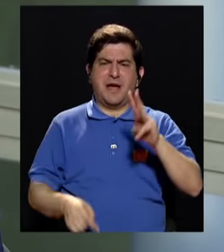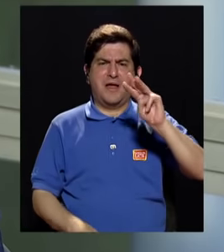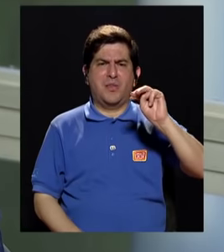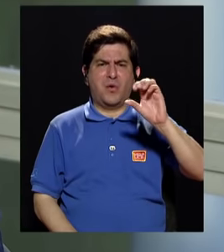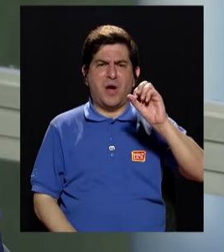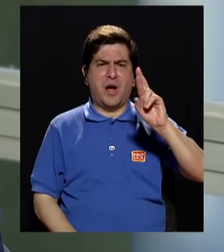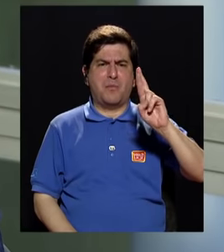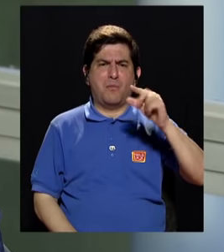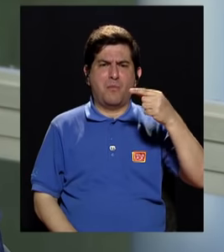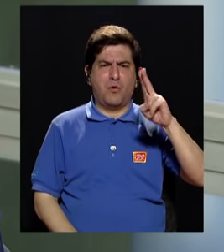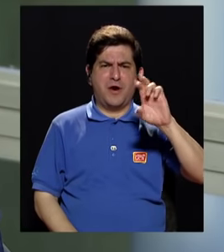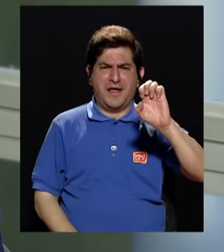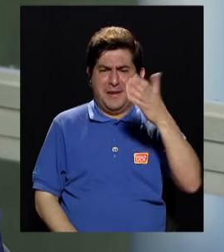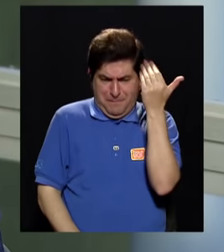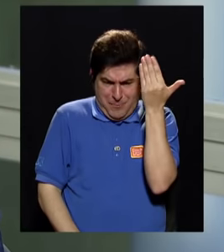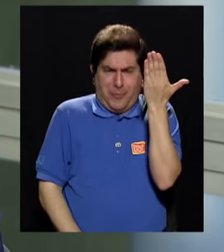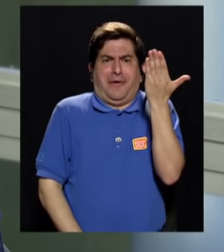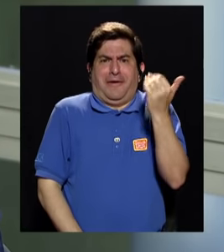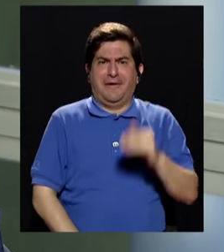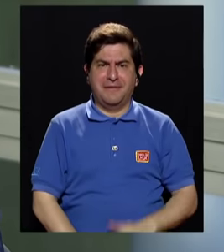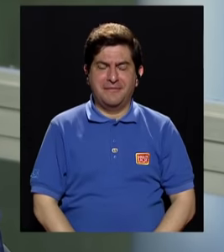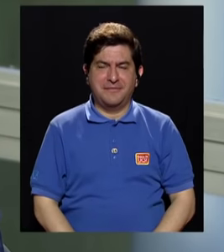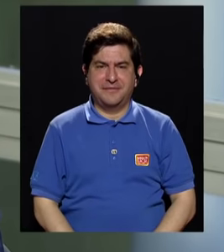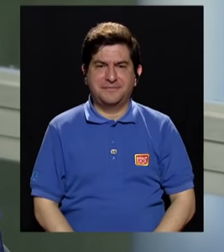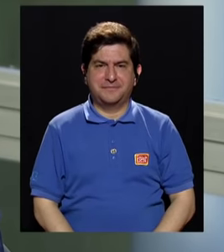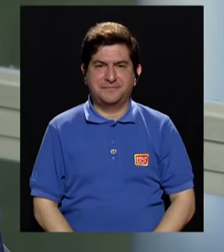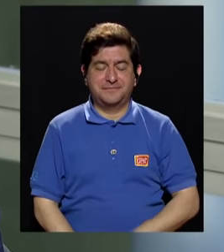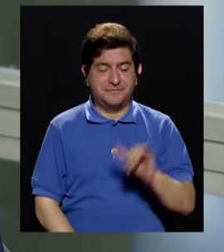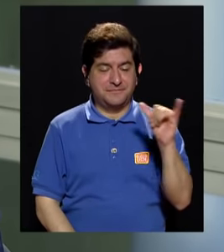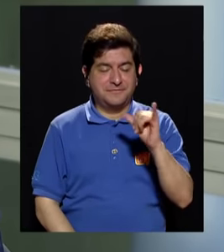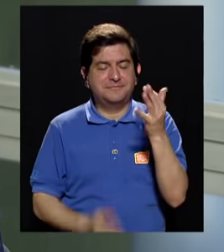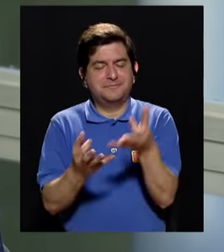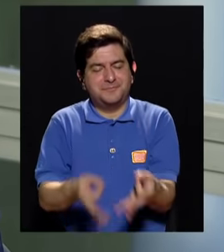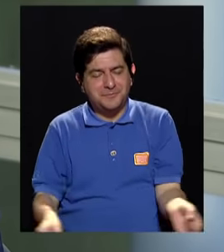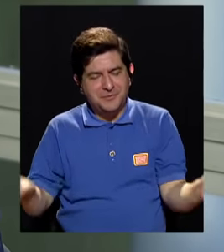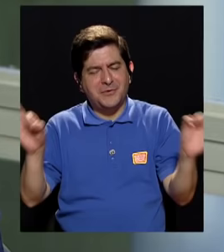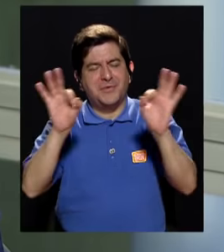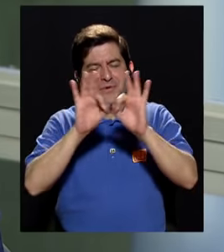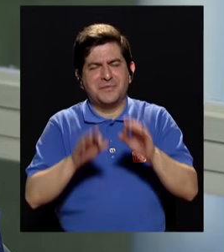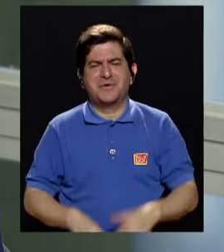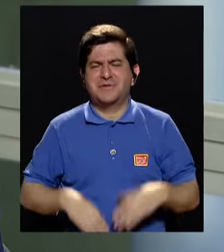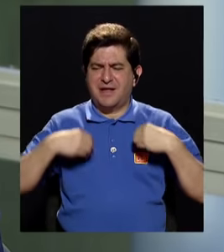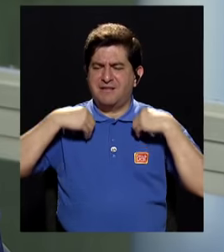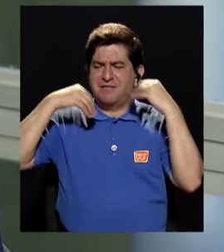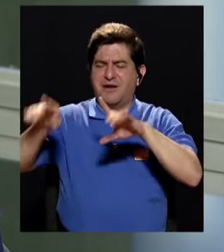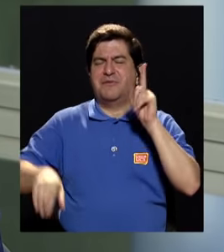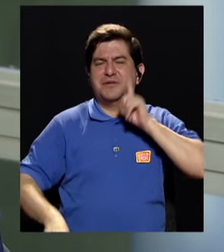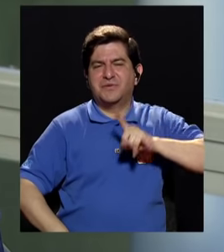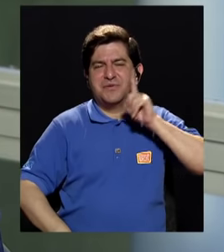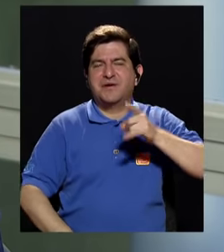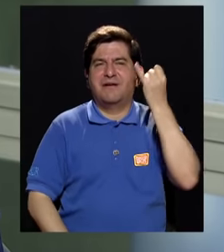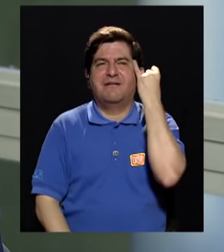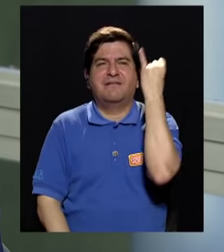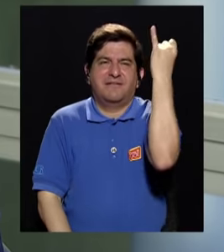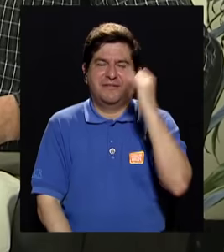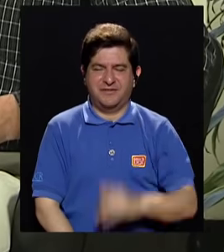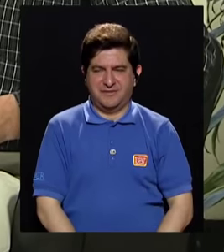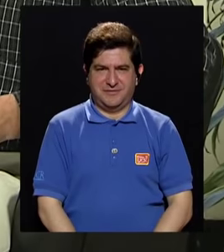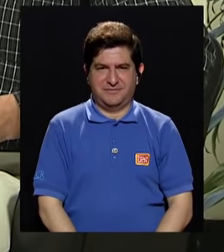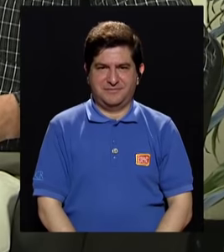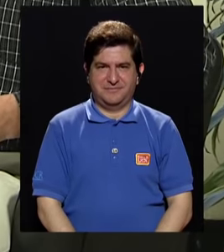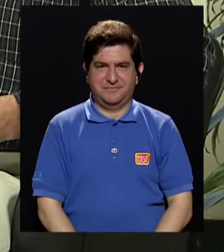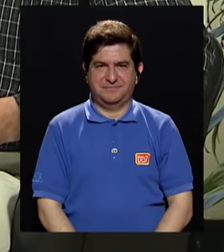verdad igual este la importancia de abandonar muchos mitos verdad